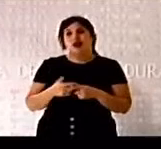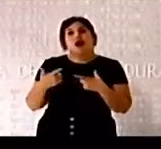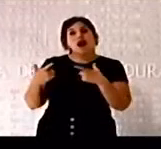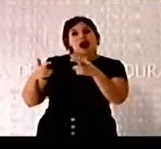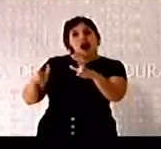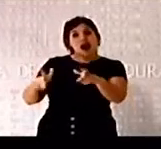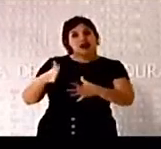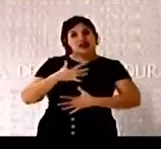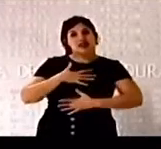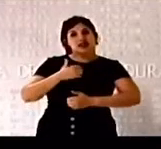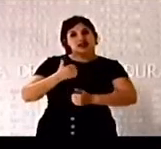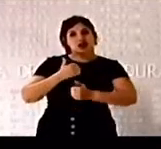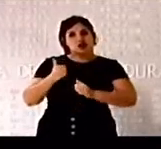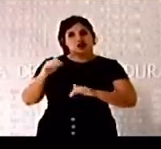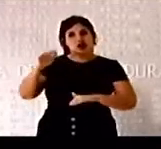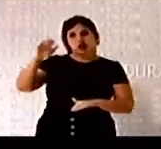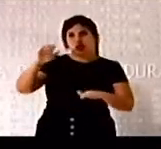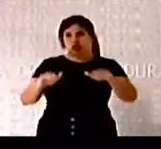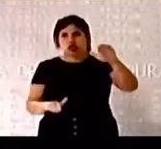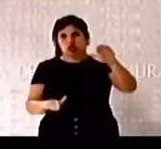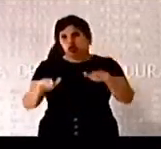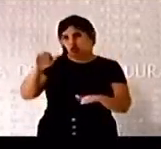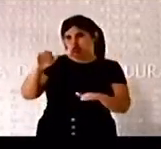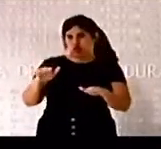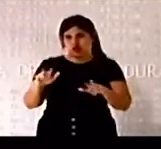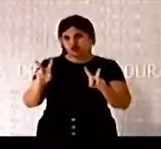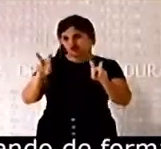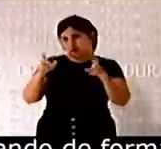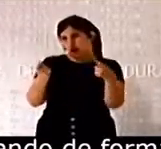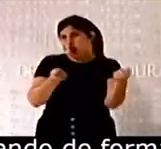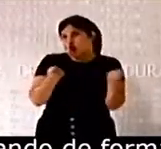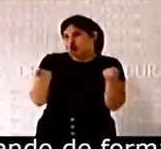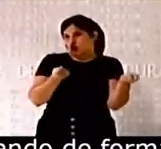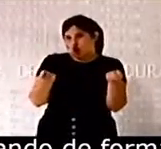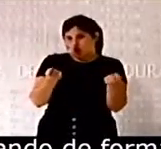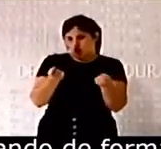de forma desigual en cuanto al control de la incidencia.